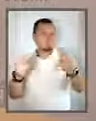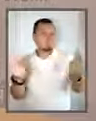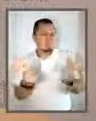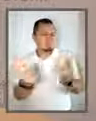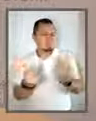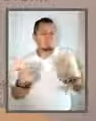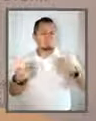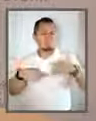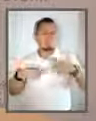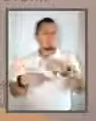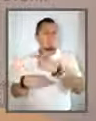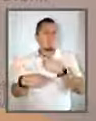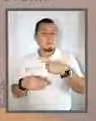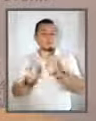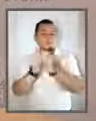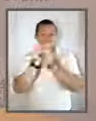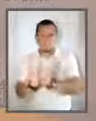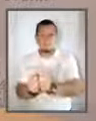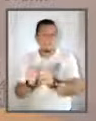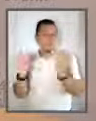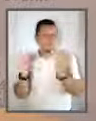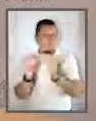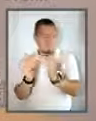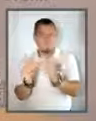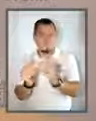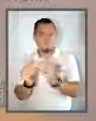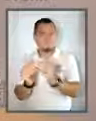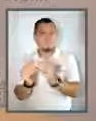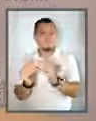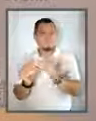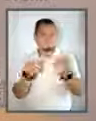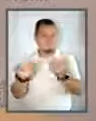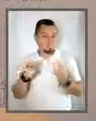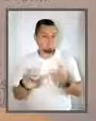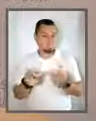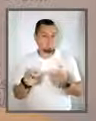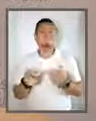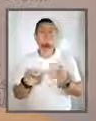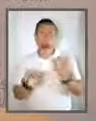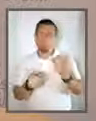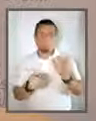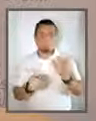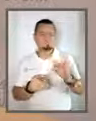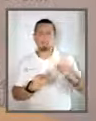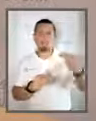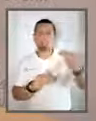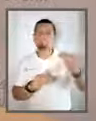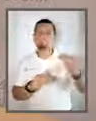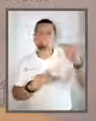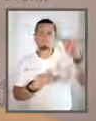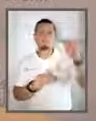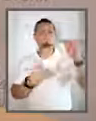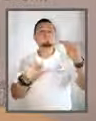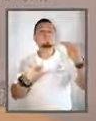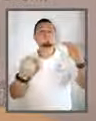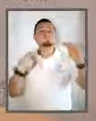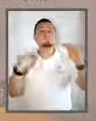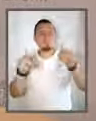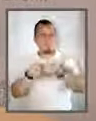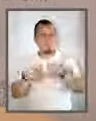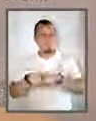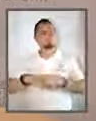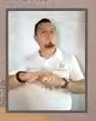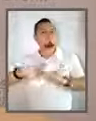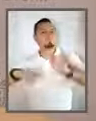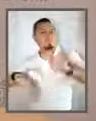que la gente permanezca en casa. Los casos están aumentando, las defunciones desgraciadamente